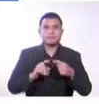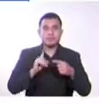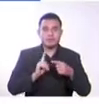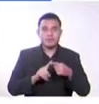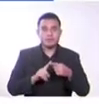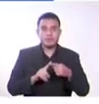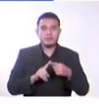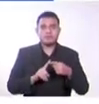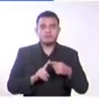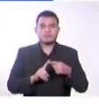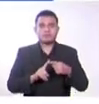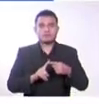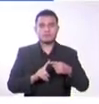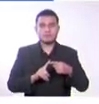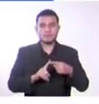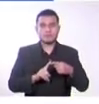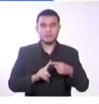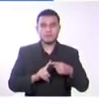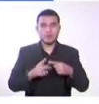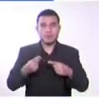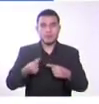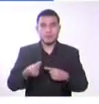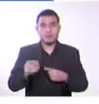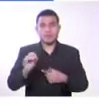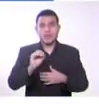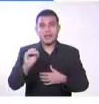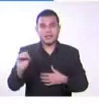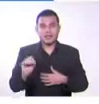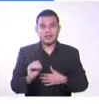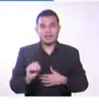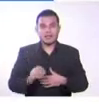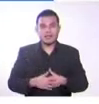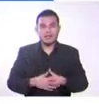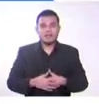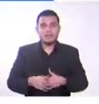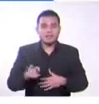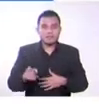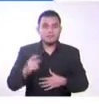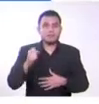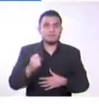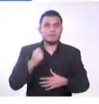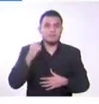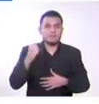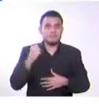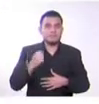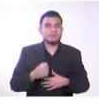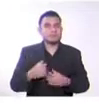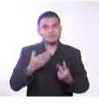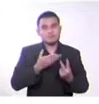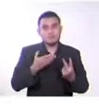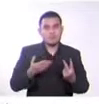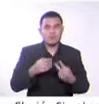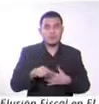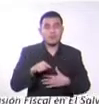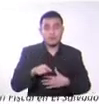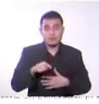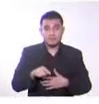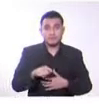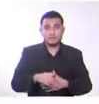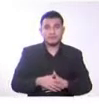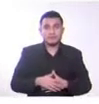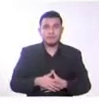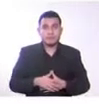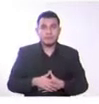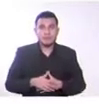es el impuesto sobre la renta. Pero ahí hay algo importante, Eduardo y Federico. Este es el